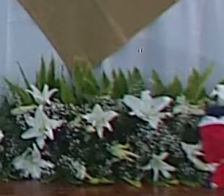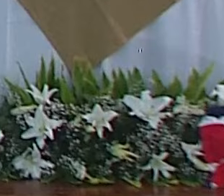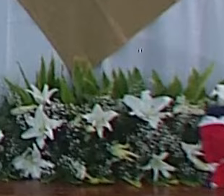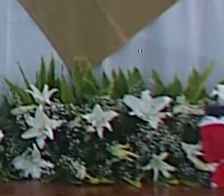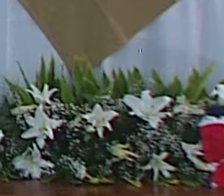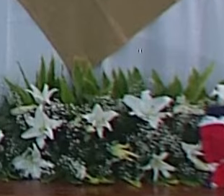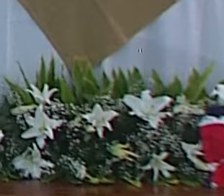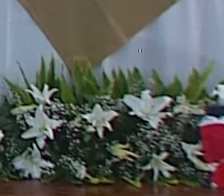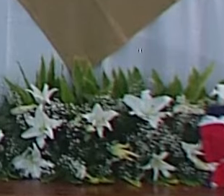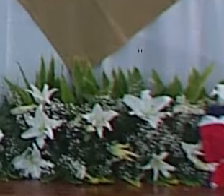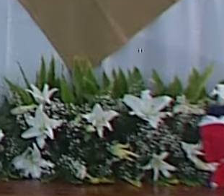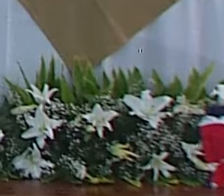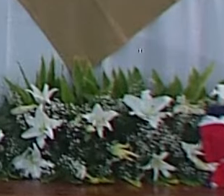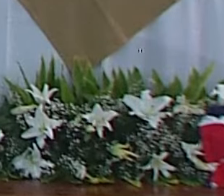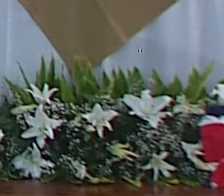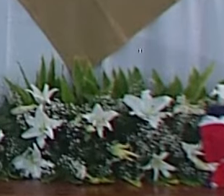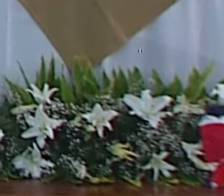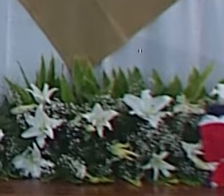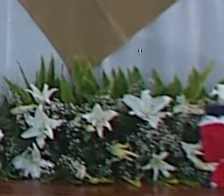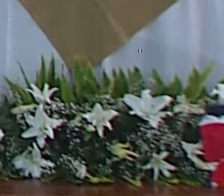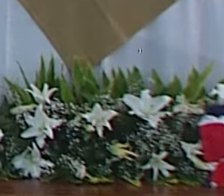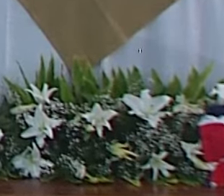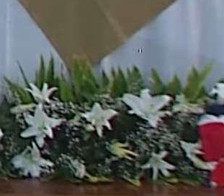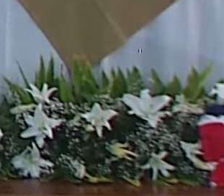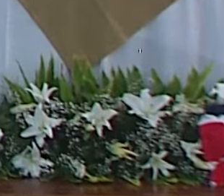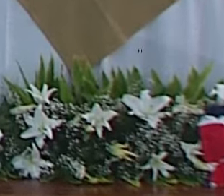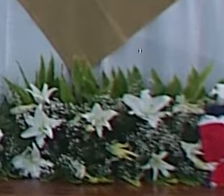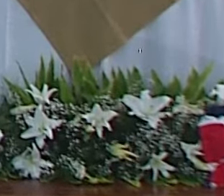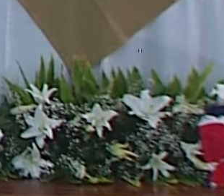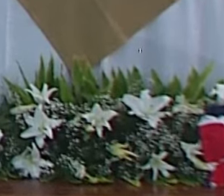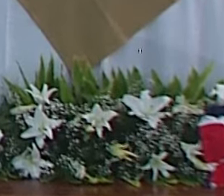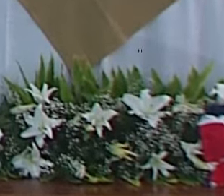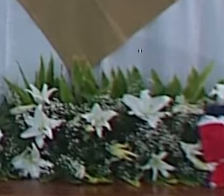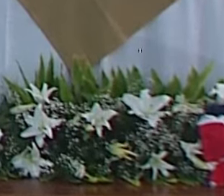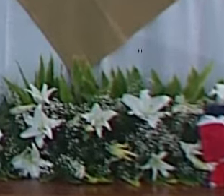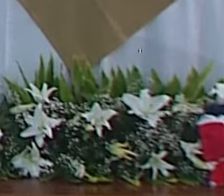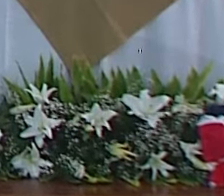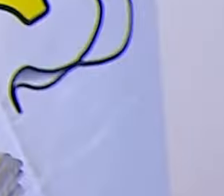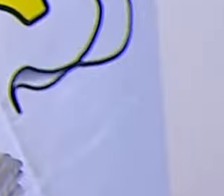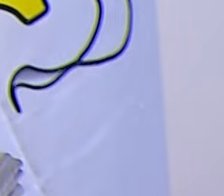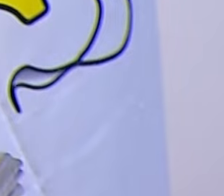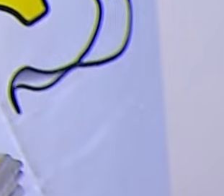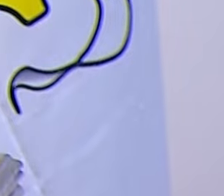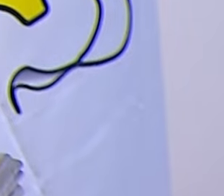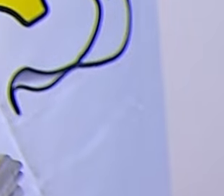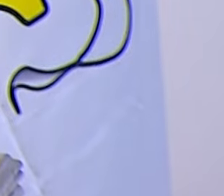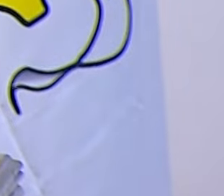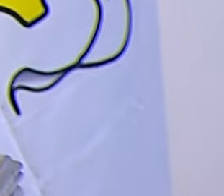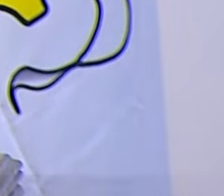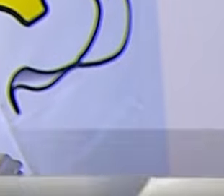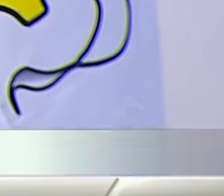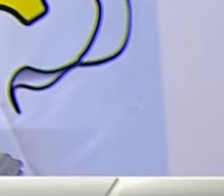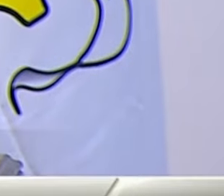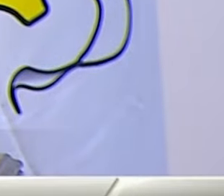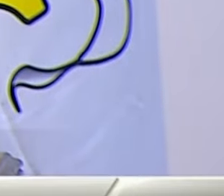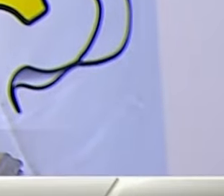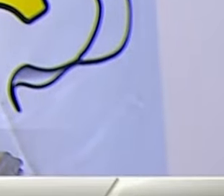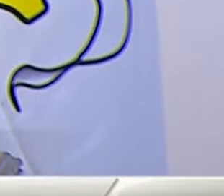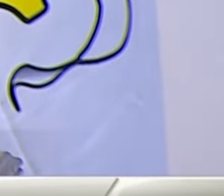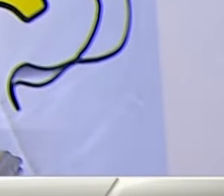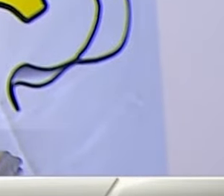manifestó que existe una ola de violencia pobreza y desempleo en el país la pobreza y el